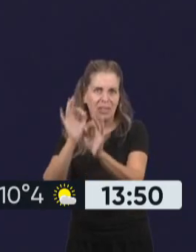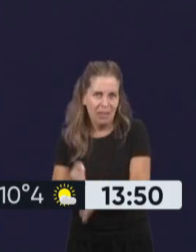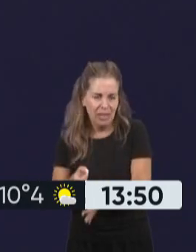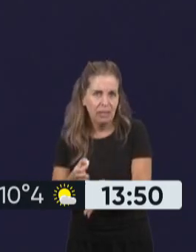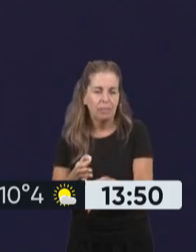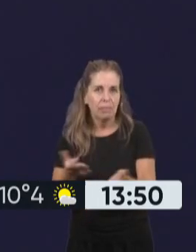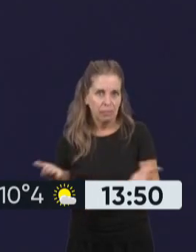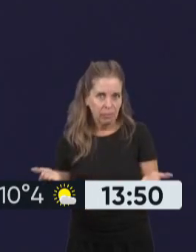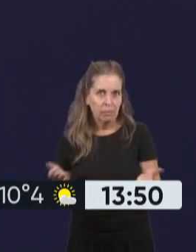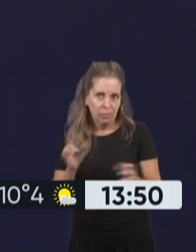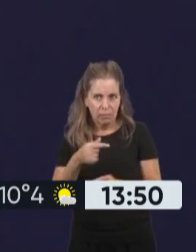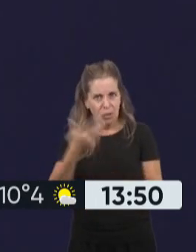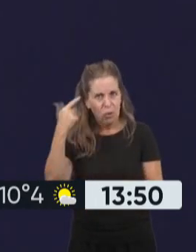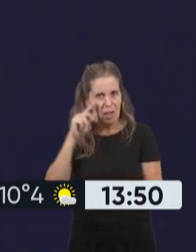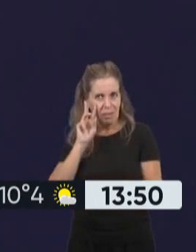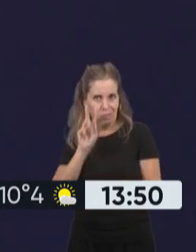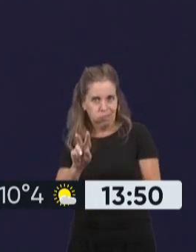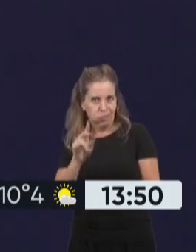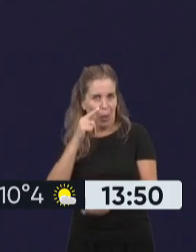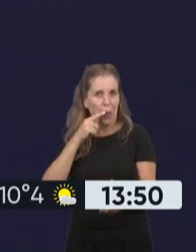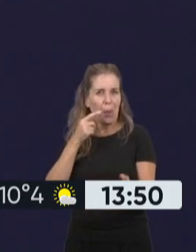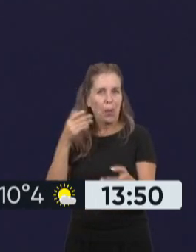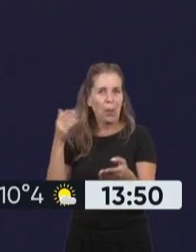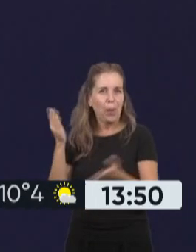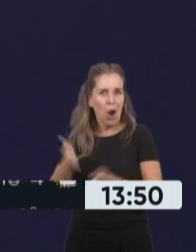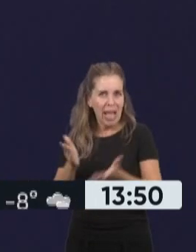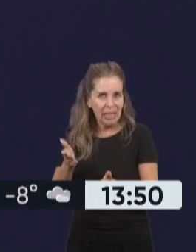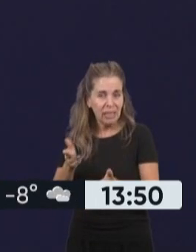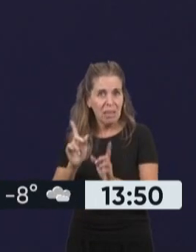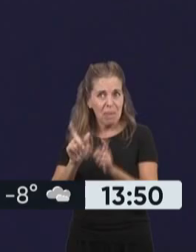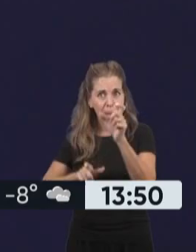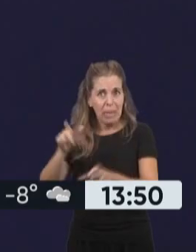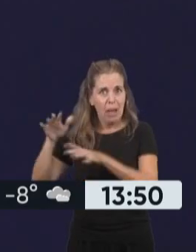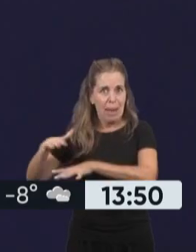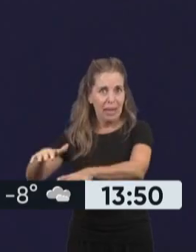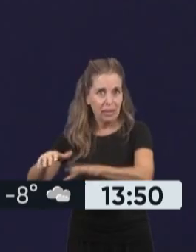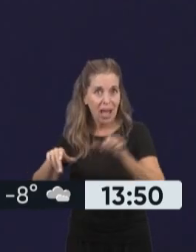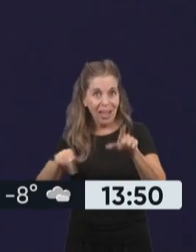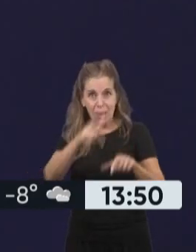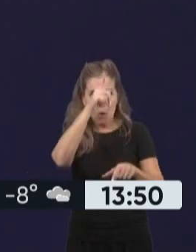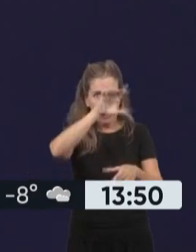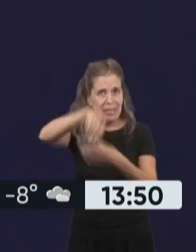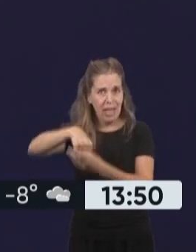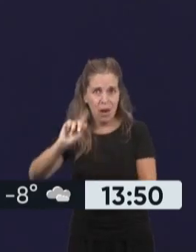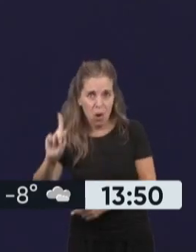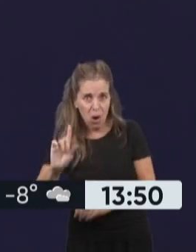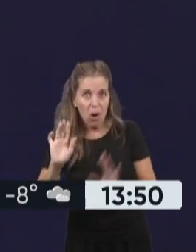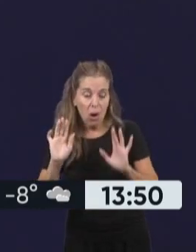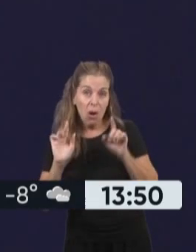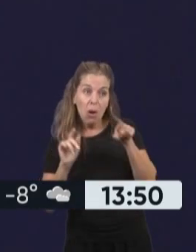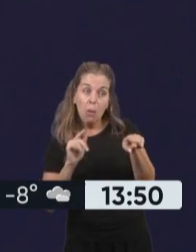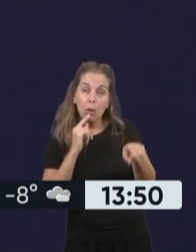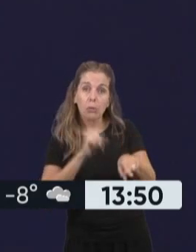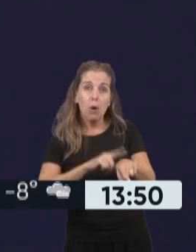nivel que se vio ahí de violencia entre manifestantes, nada tuvo que ver la fuerza de seguridad. Y de hecho cuando vos veas